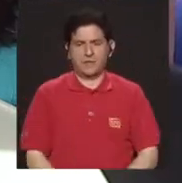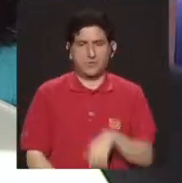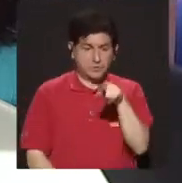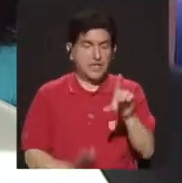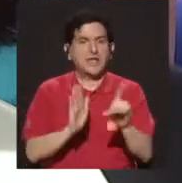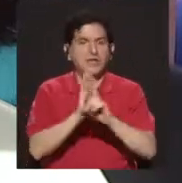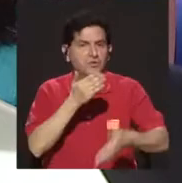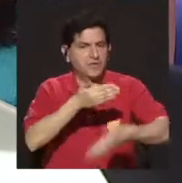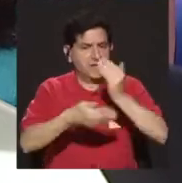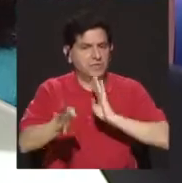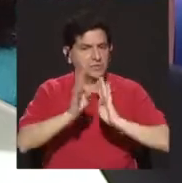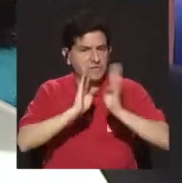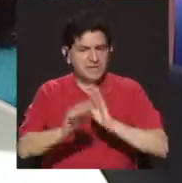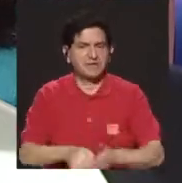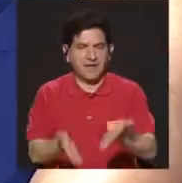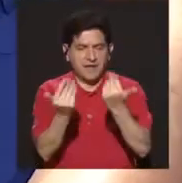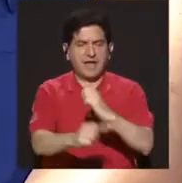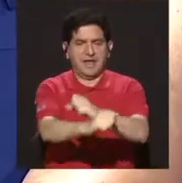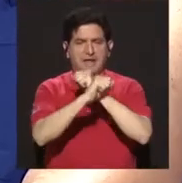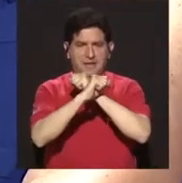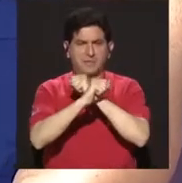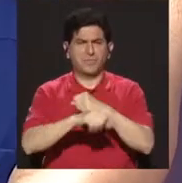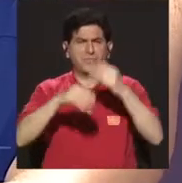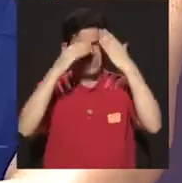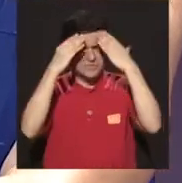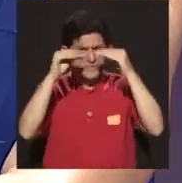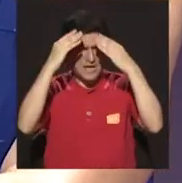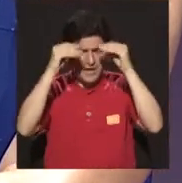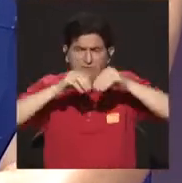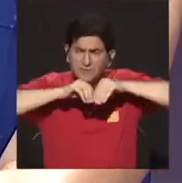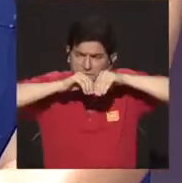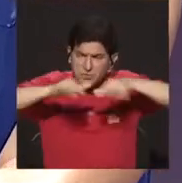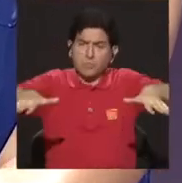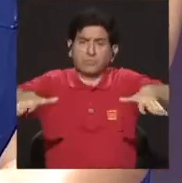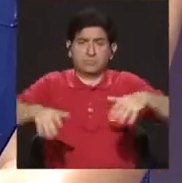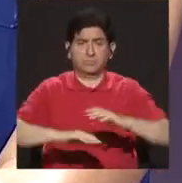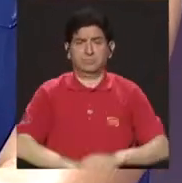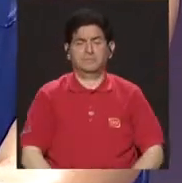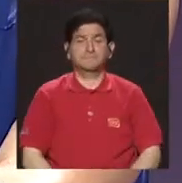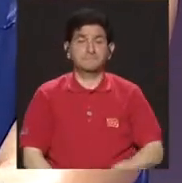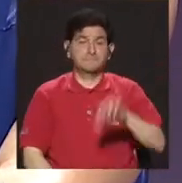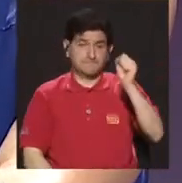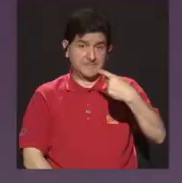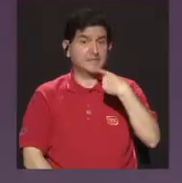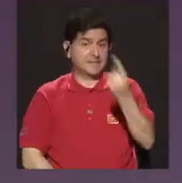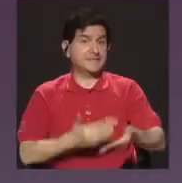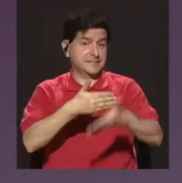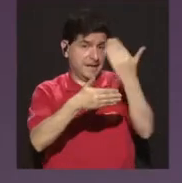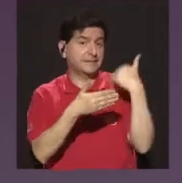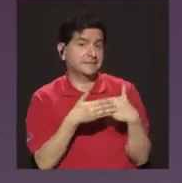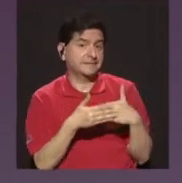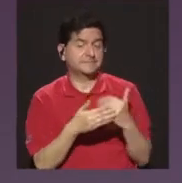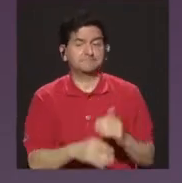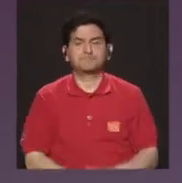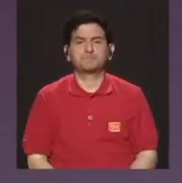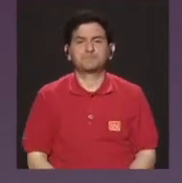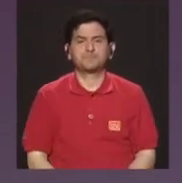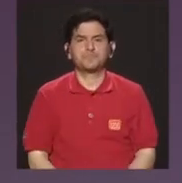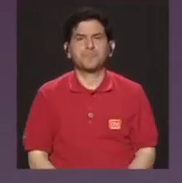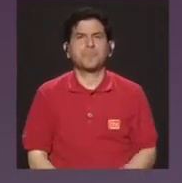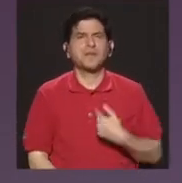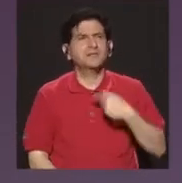derechos que hablábamos al inicio que queremos garantizar la información se transmite verdad claro lo que decíamos y las